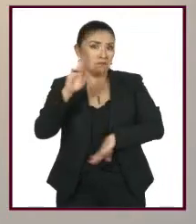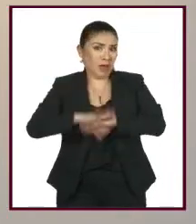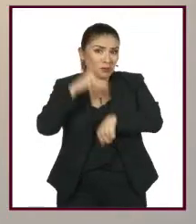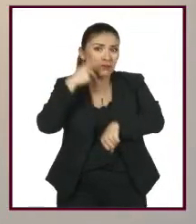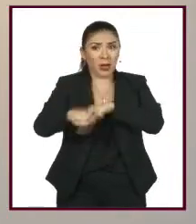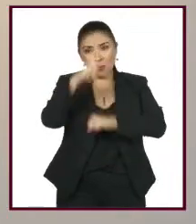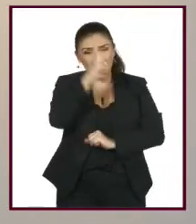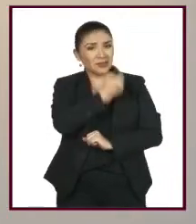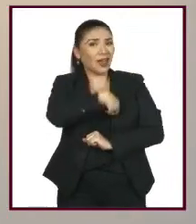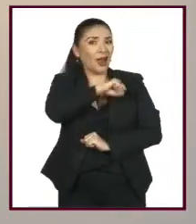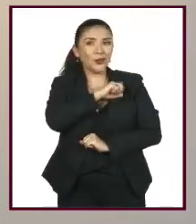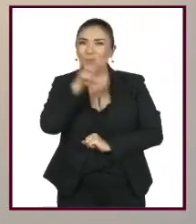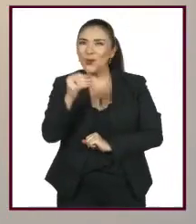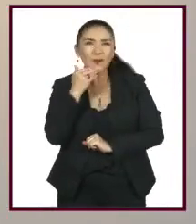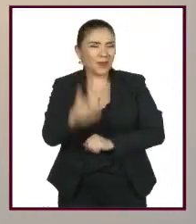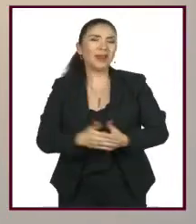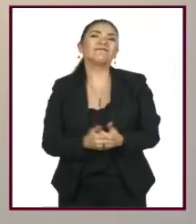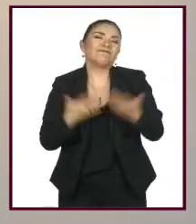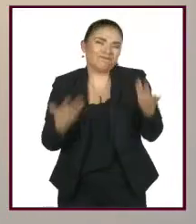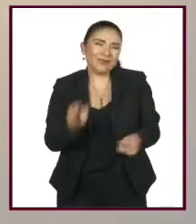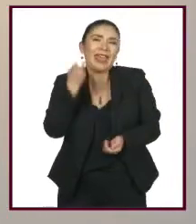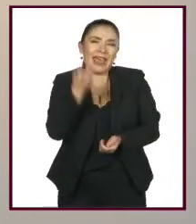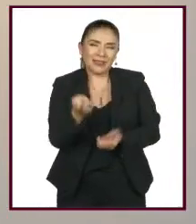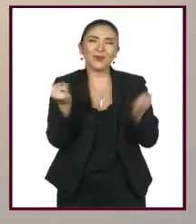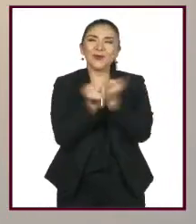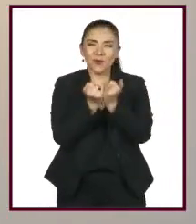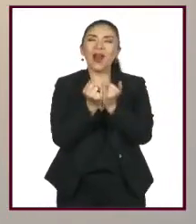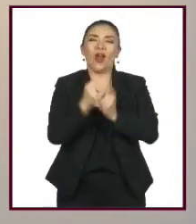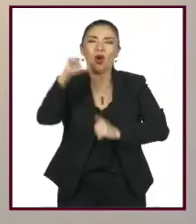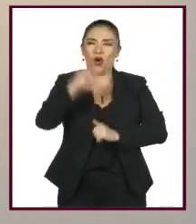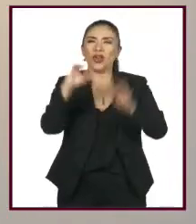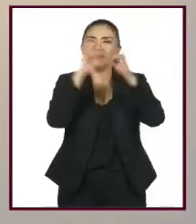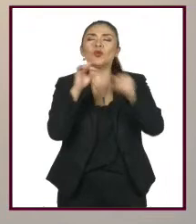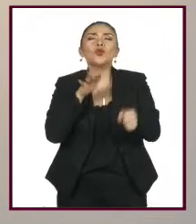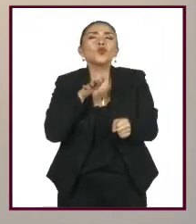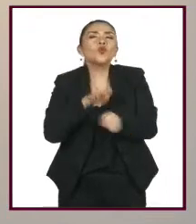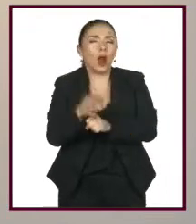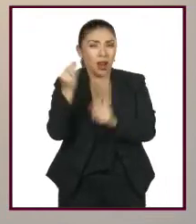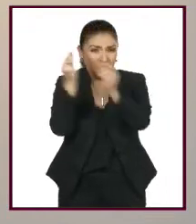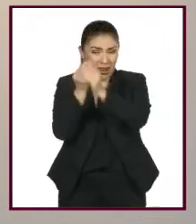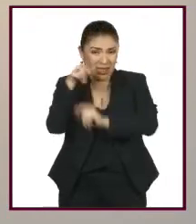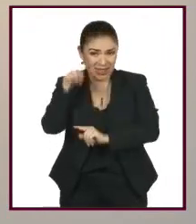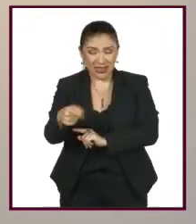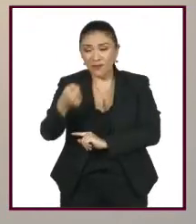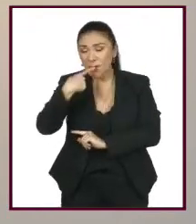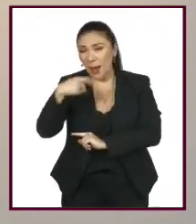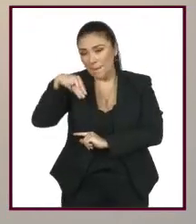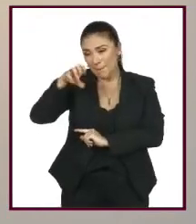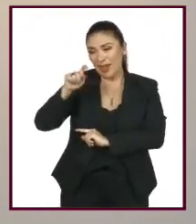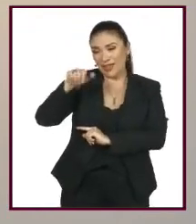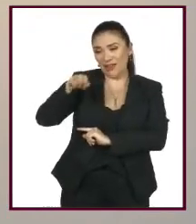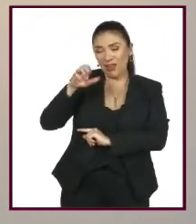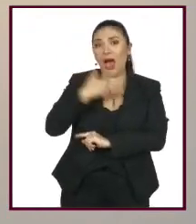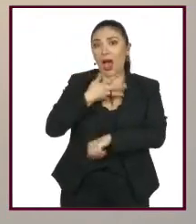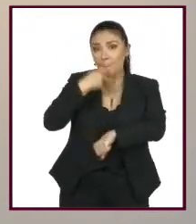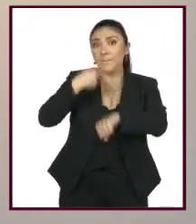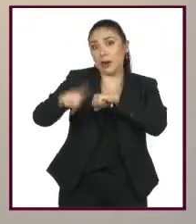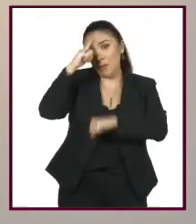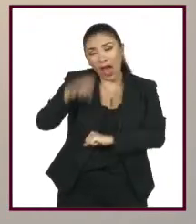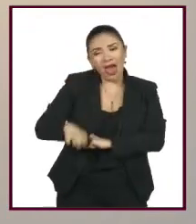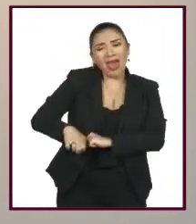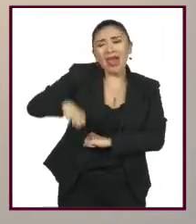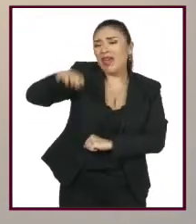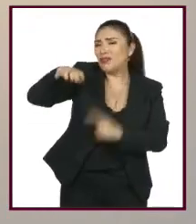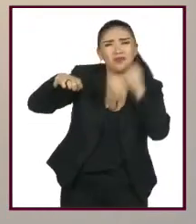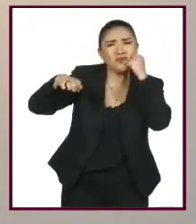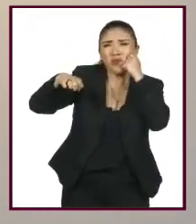para la salud, ¿no? Entonces, vamos a hablar también, la sustancia, esta metanfetamina es riesgosa para cualquier edad,